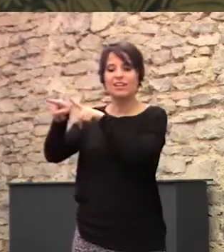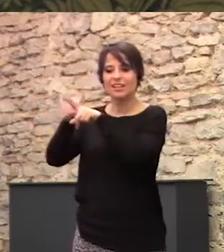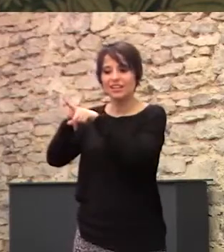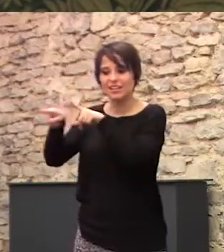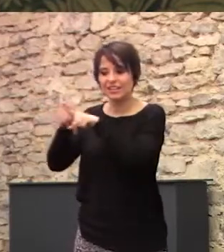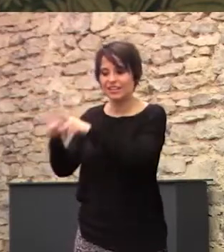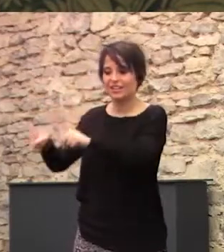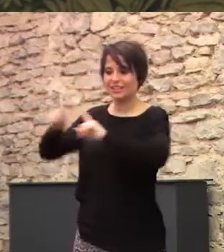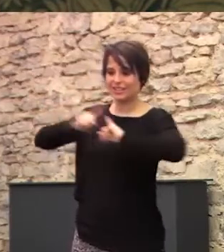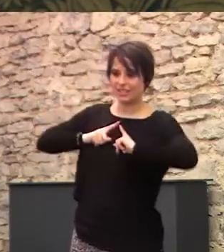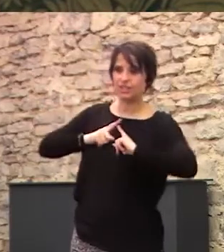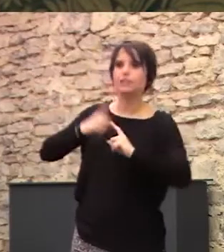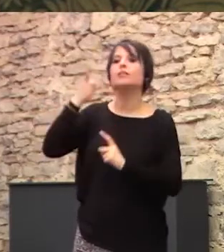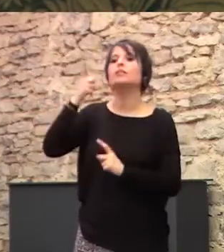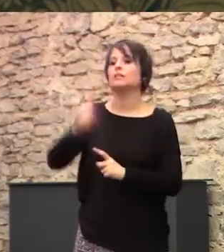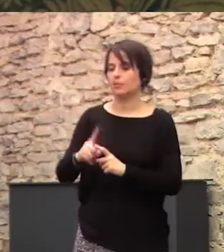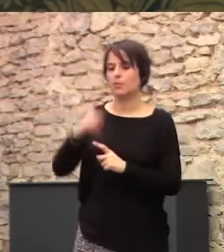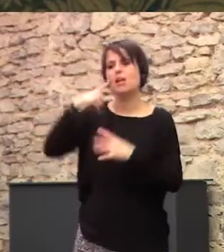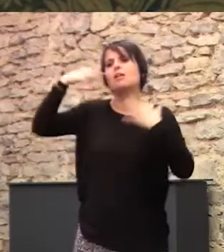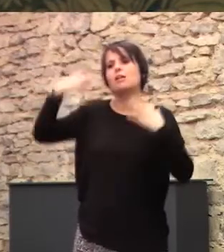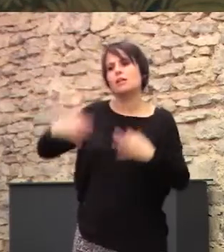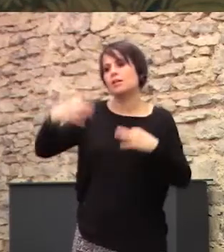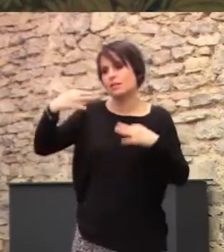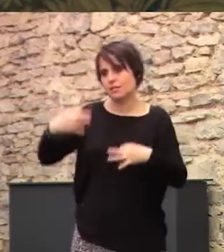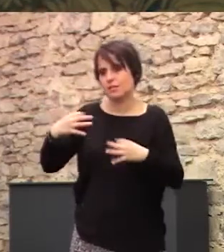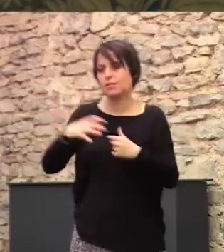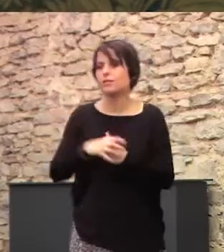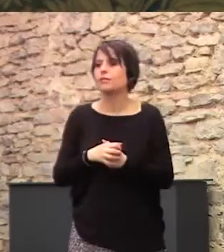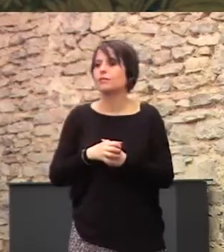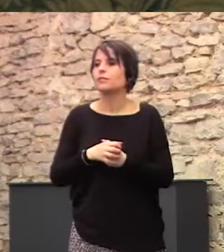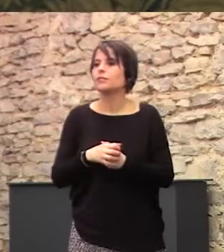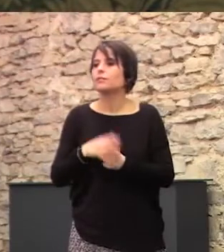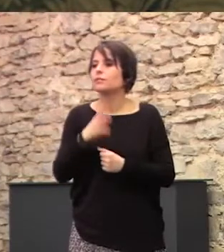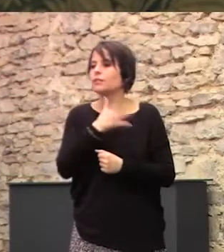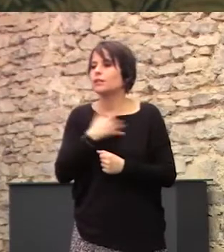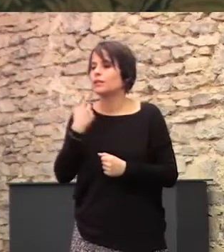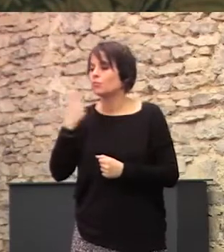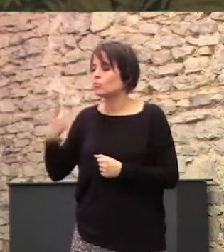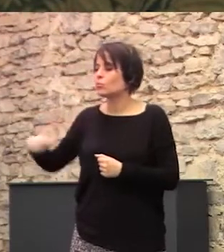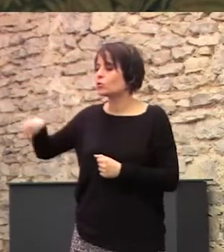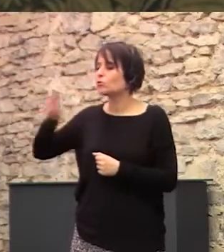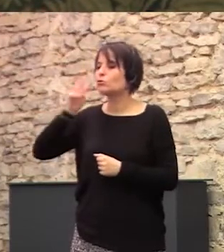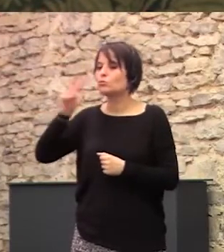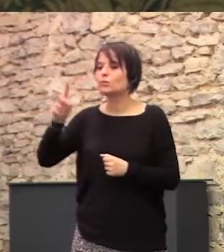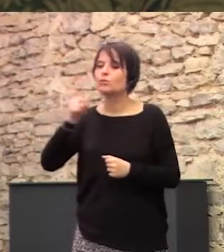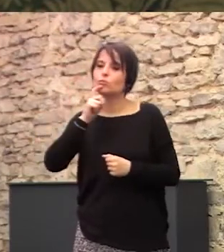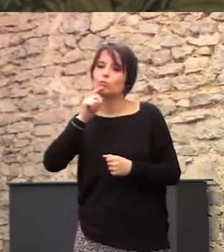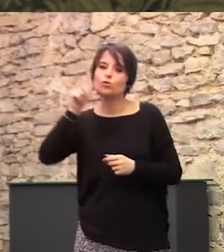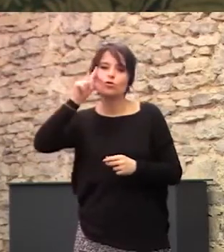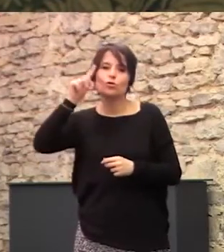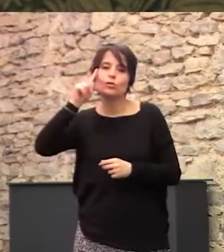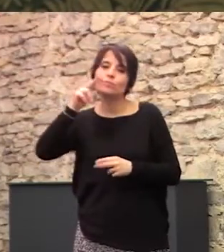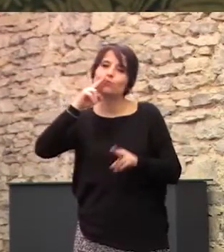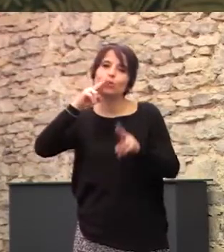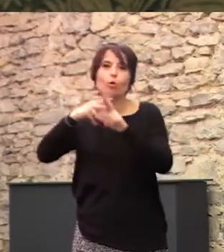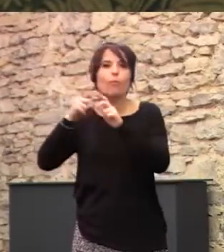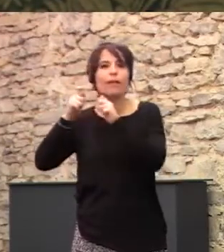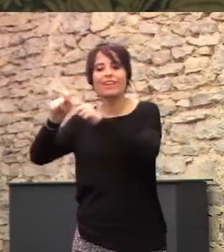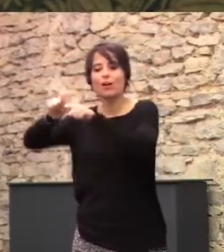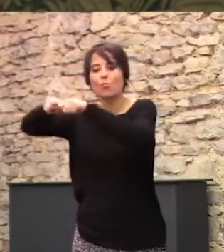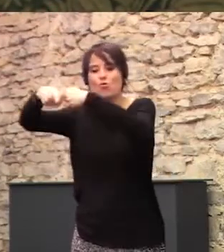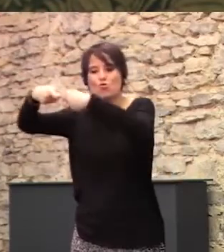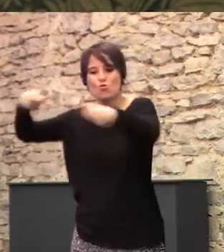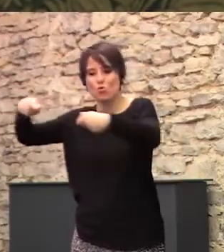como también como una realidad, o sea, ¿cómo veis esos, yo les llamaría nudos en las relaciones